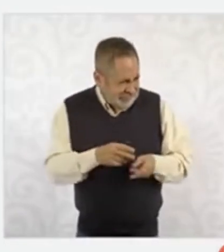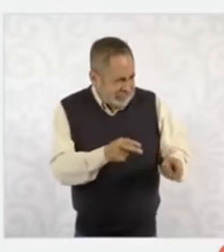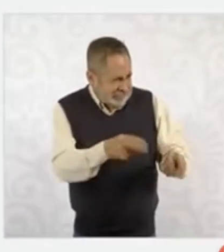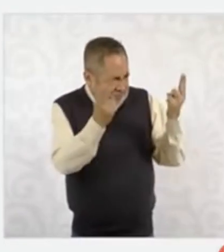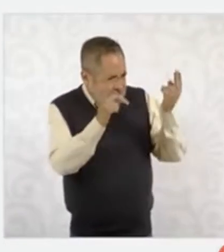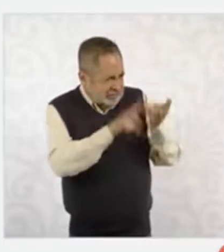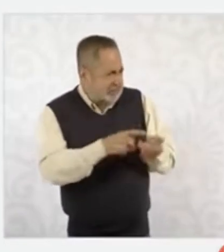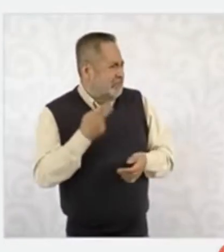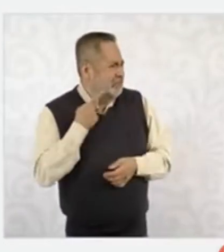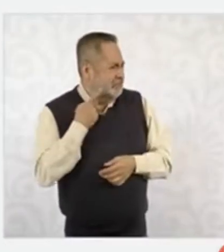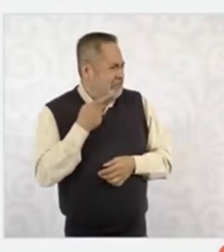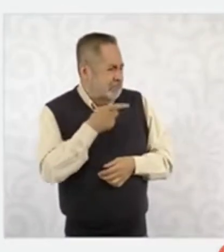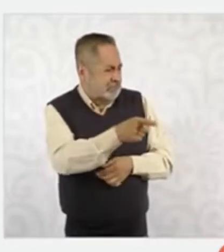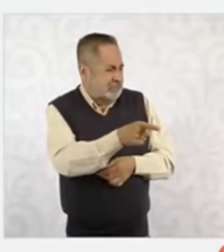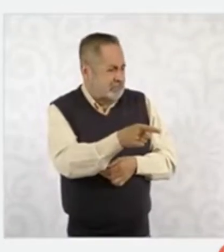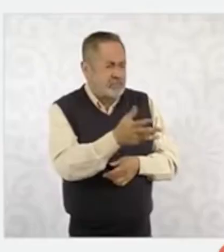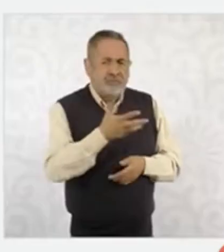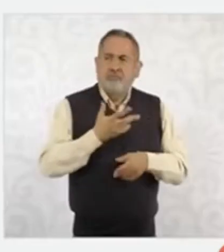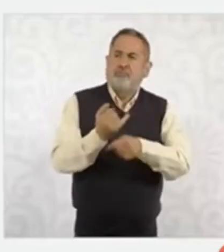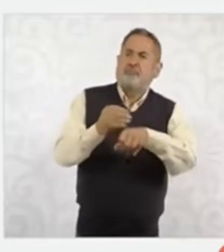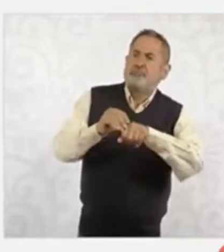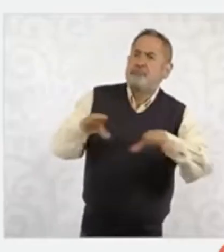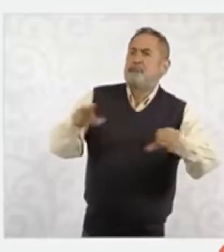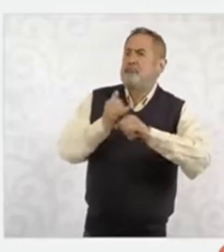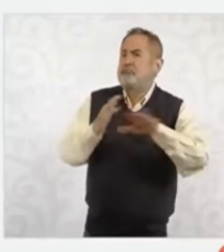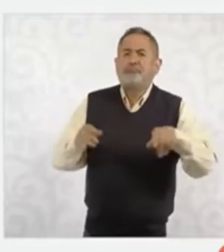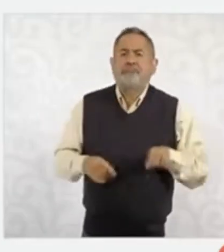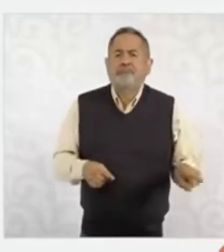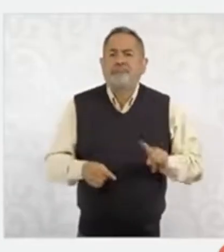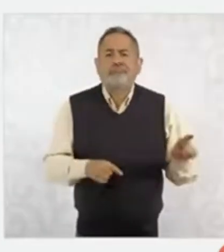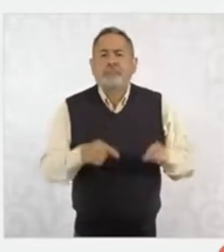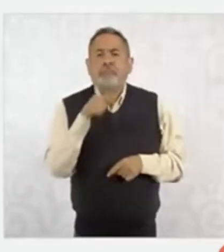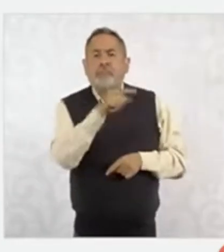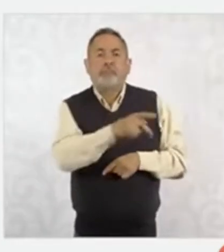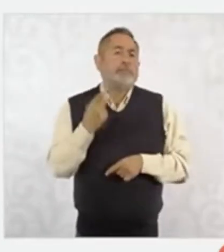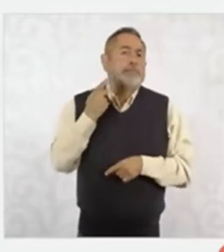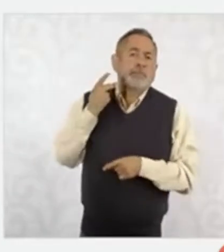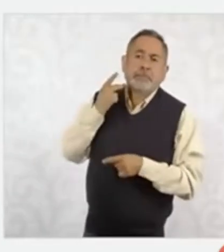No están ejerciendo el derecho a la información, sino están haciendo política.